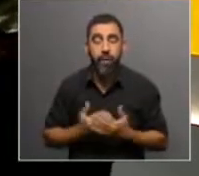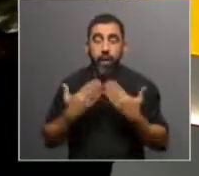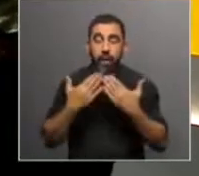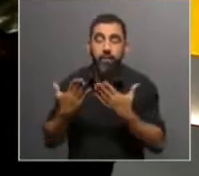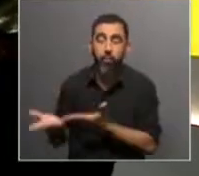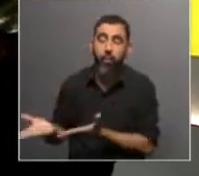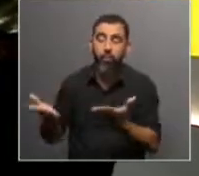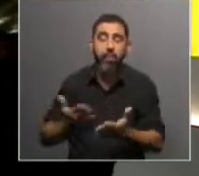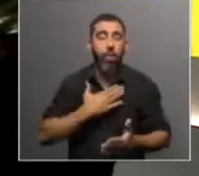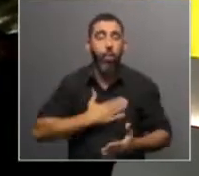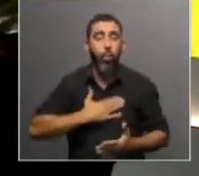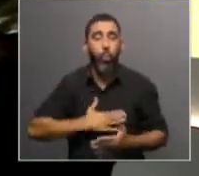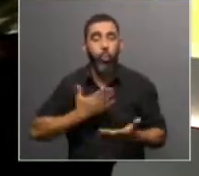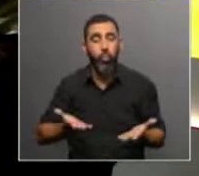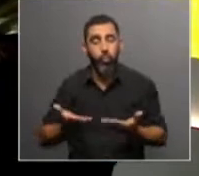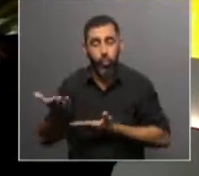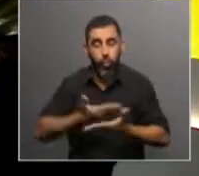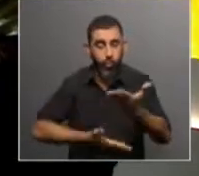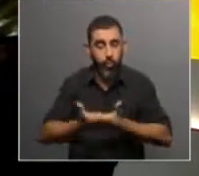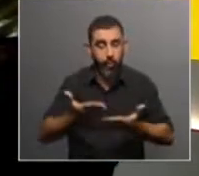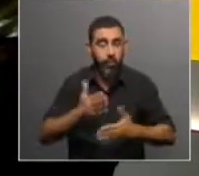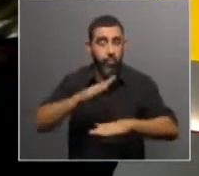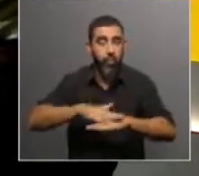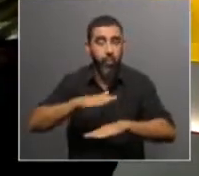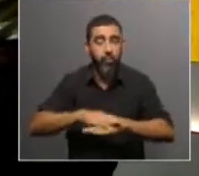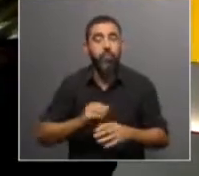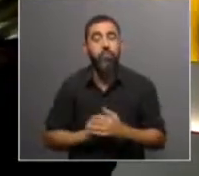invitación. Es un placer estar aquí con ustedes compartiendo esta instancia.